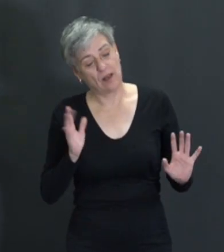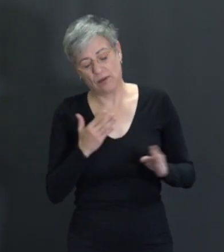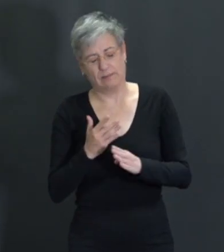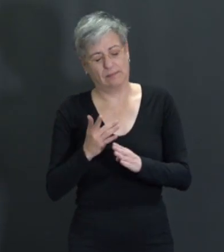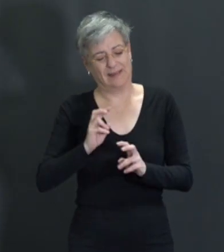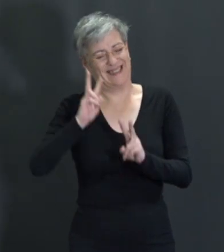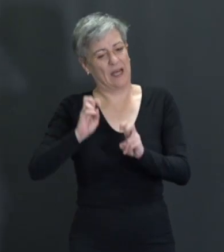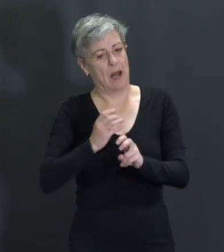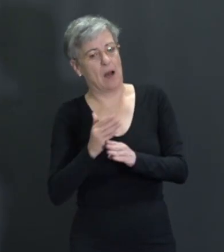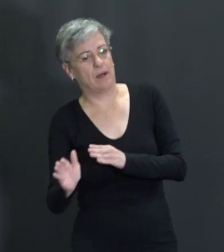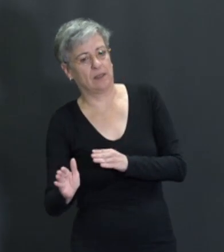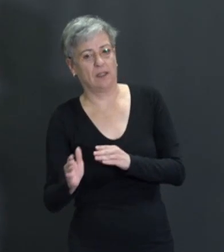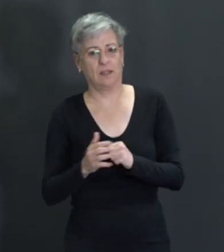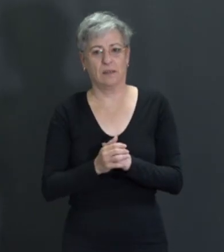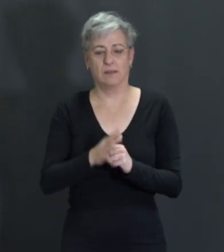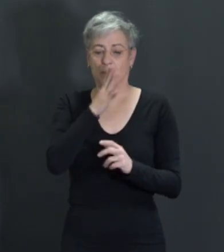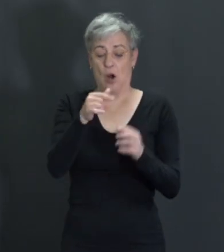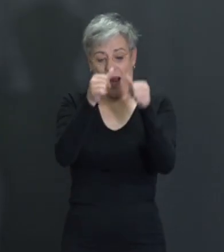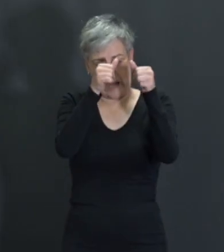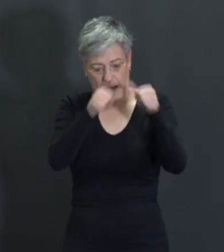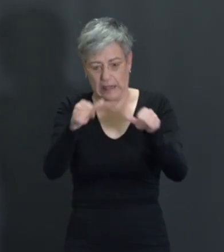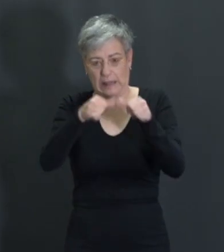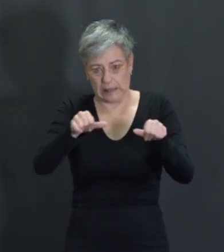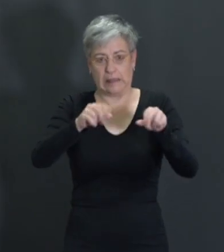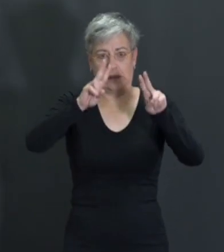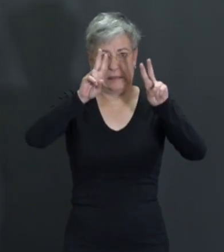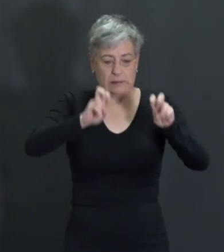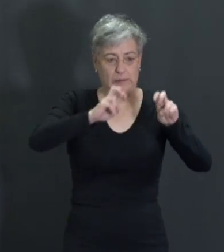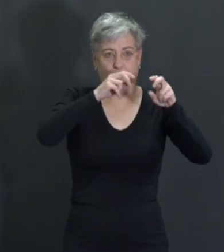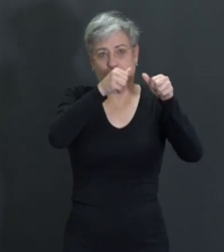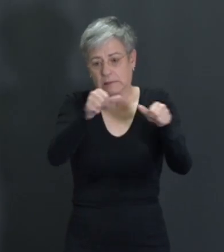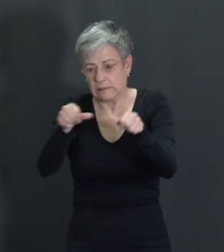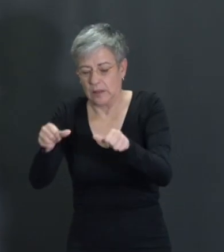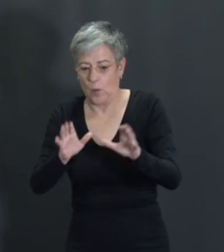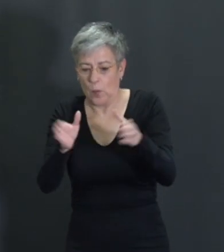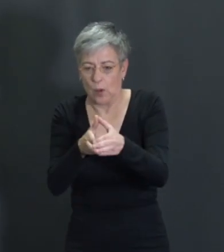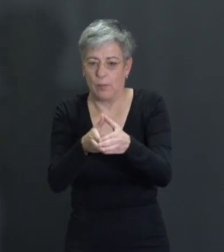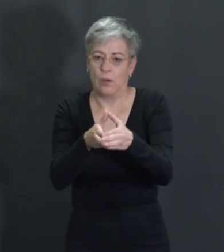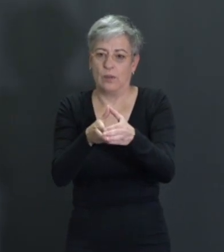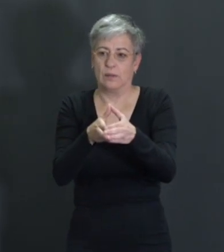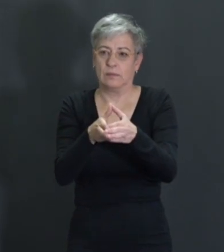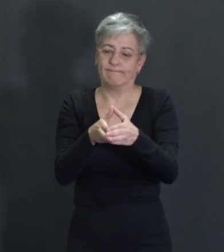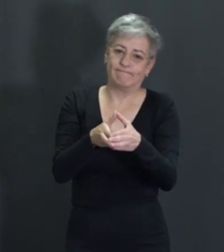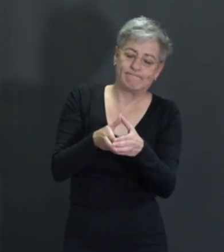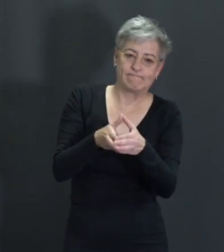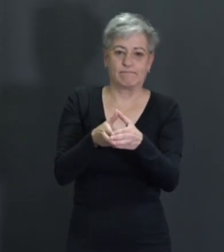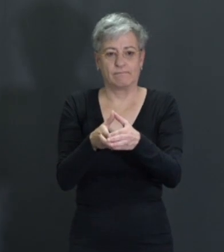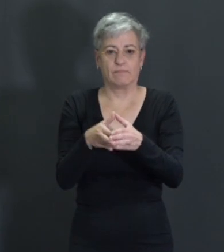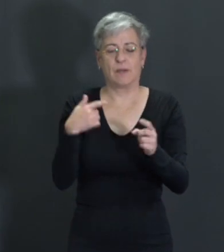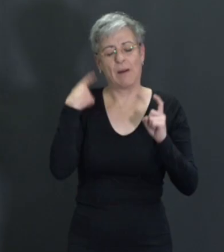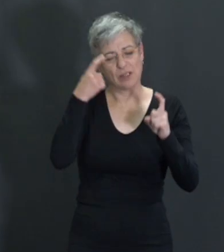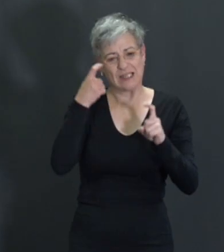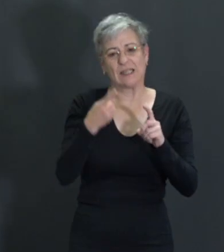que estar siempre poniendo estigma a todo lo que tiene que ver con un grupo de población pues es un poco que vamos a